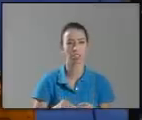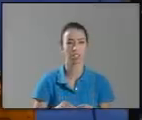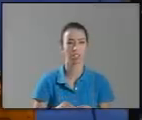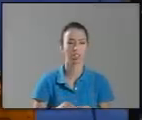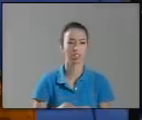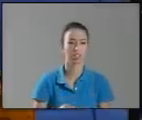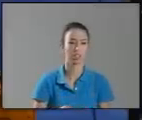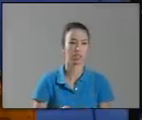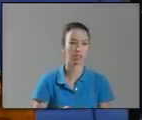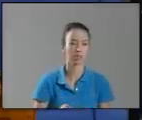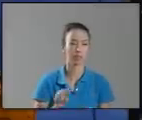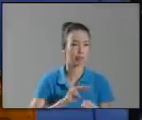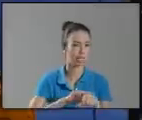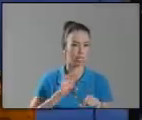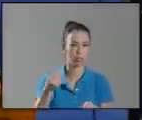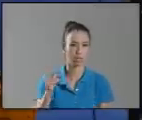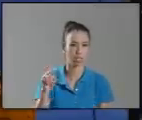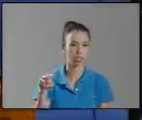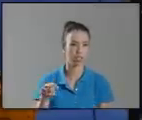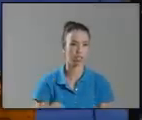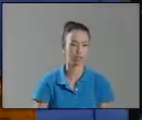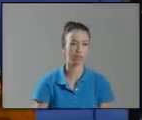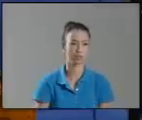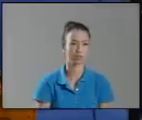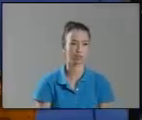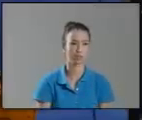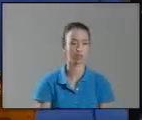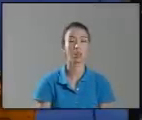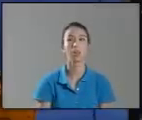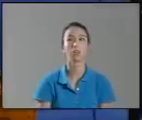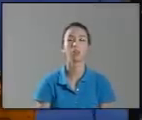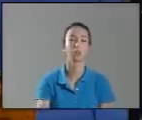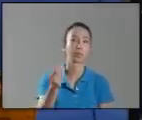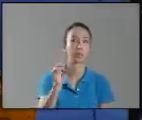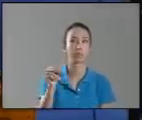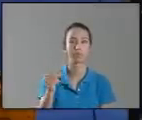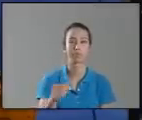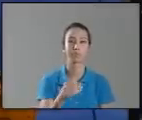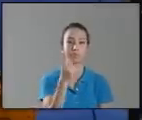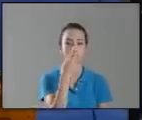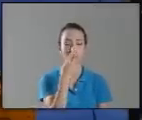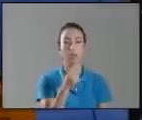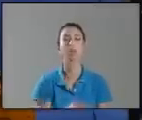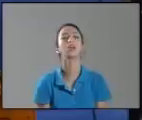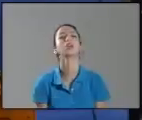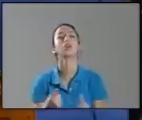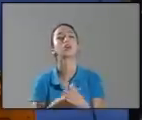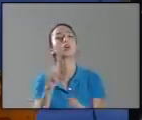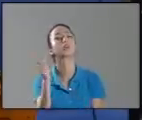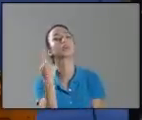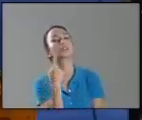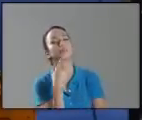tranquilo, manito, solo dígame qué fue lo que hizo y ahí vamos a echarle fuera a los demonios. Entonces, no me cuente detalles.